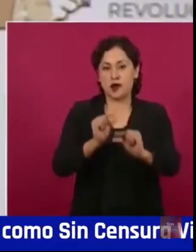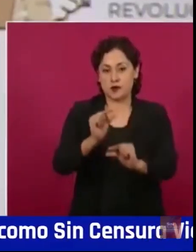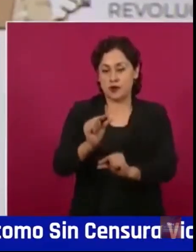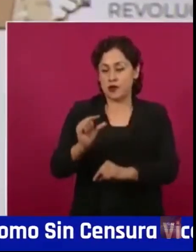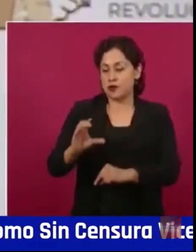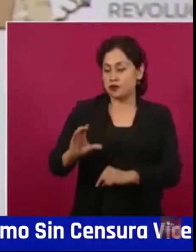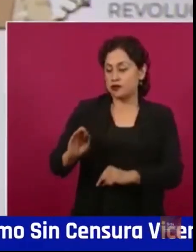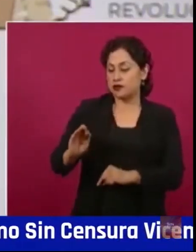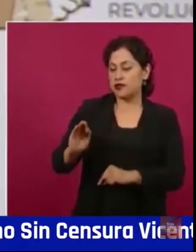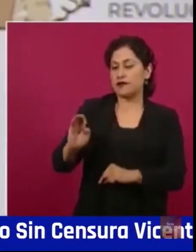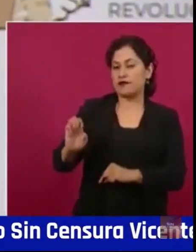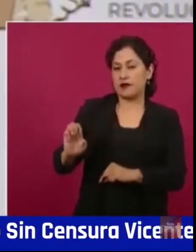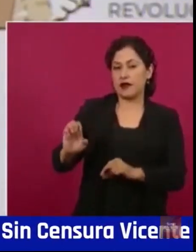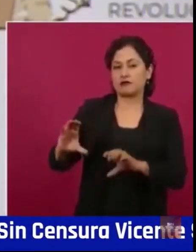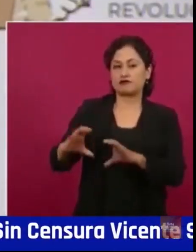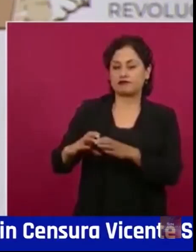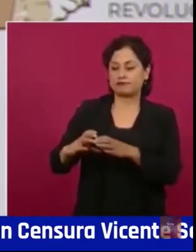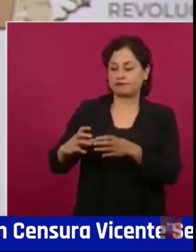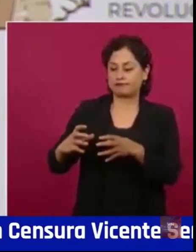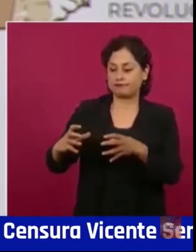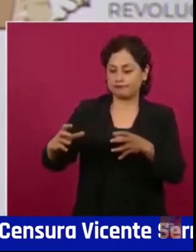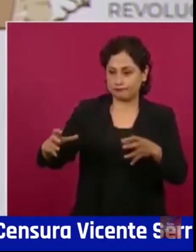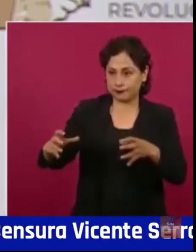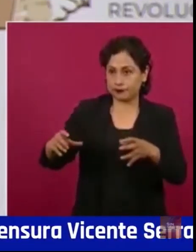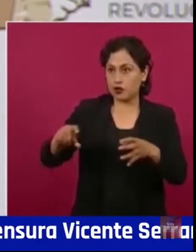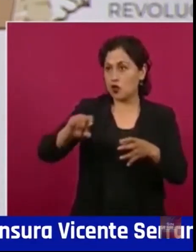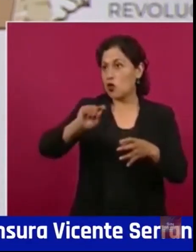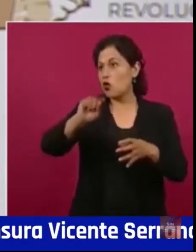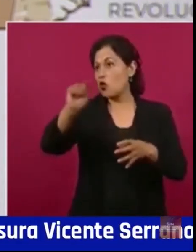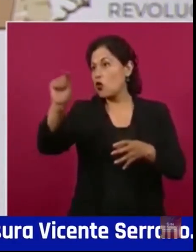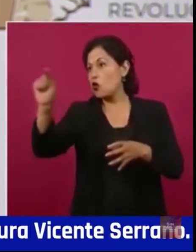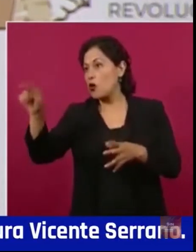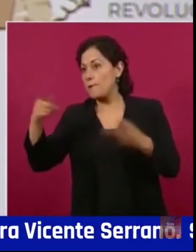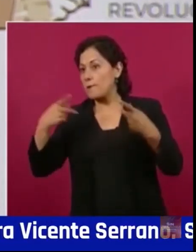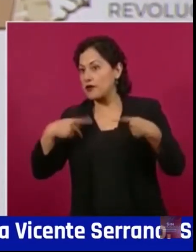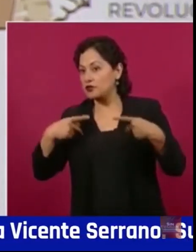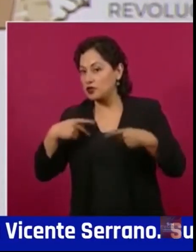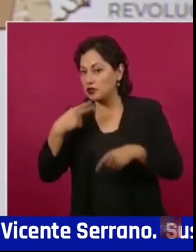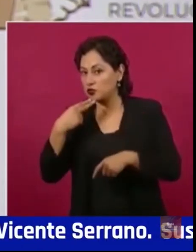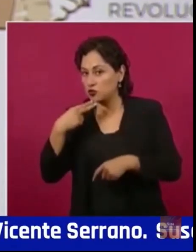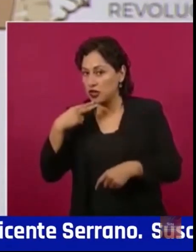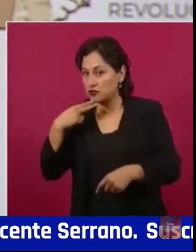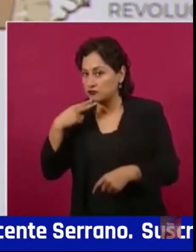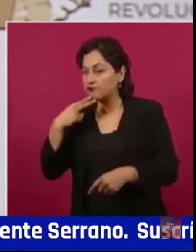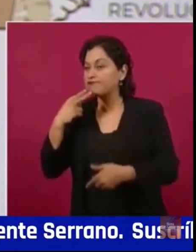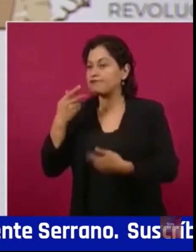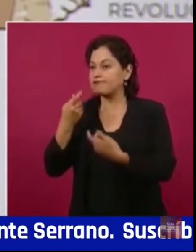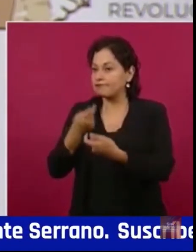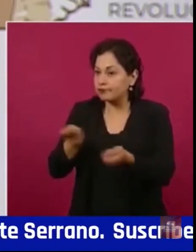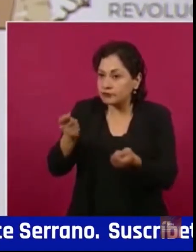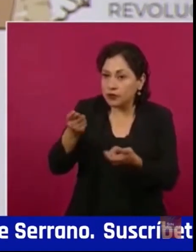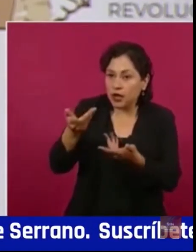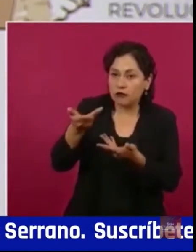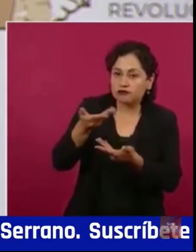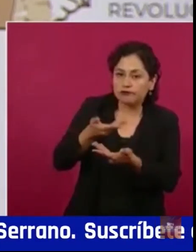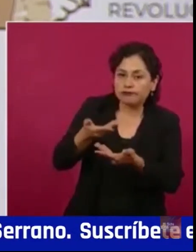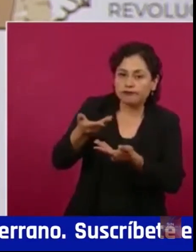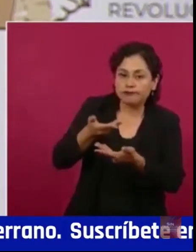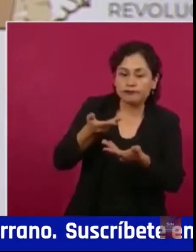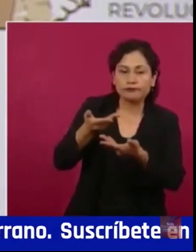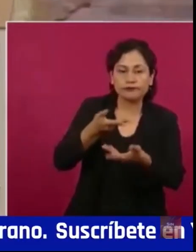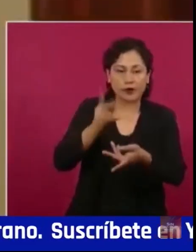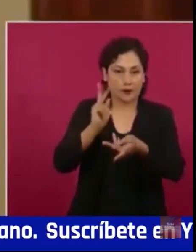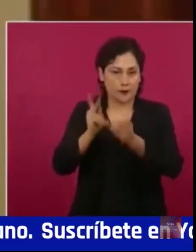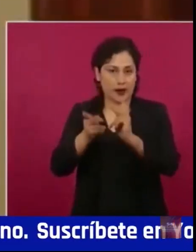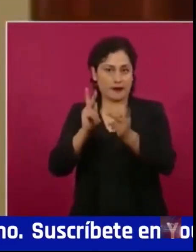aprobar de ninguna forma la reforma electoral. Tal vez tendríamos que plantearla y considerarla hasta dentro de algún